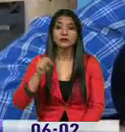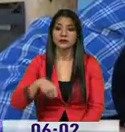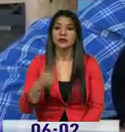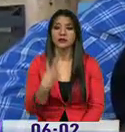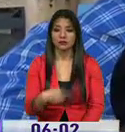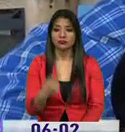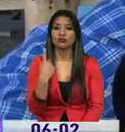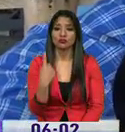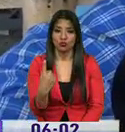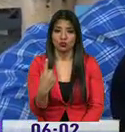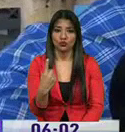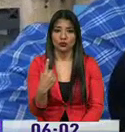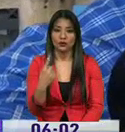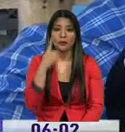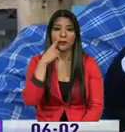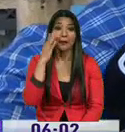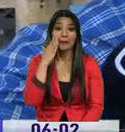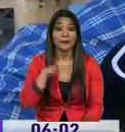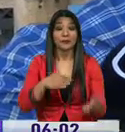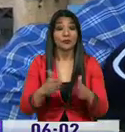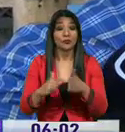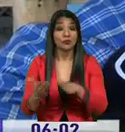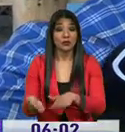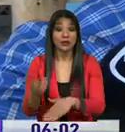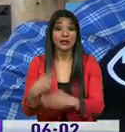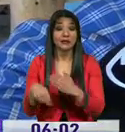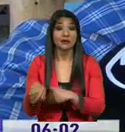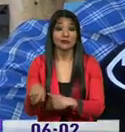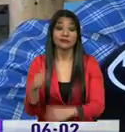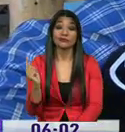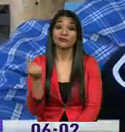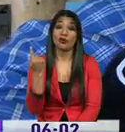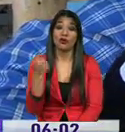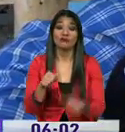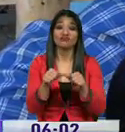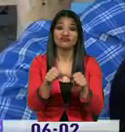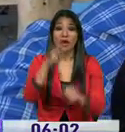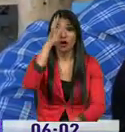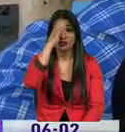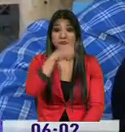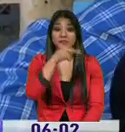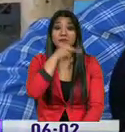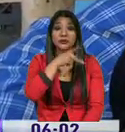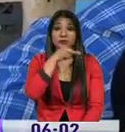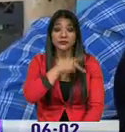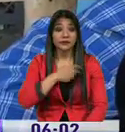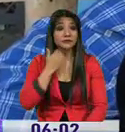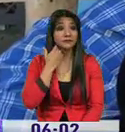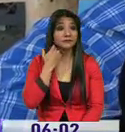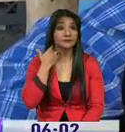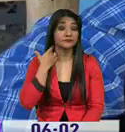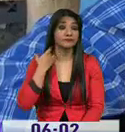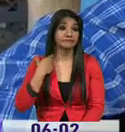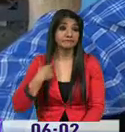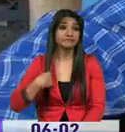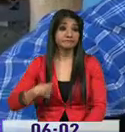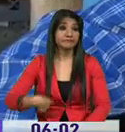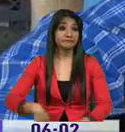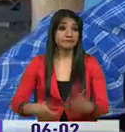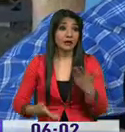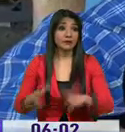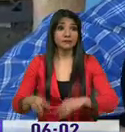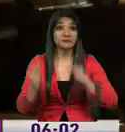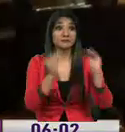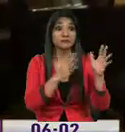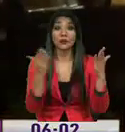solo niño tenía. Él ha quedado. Él está ingresado en el hospital de aquí de Puerto Viejo. Que posiblemente dice que lo trasladen